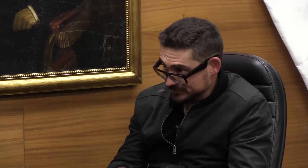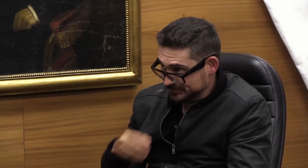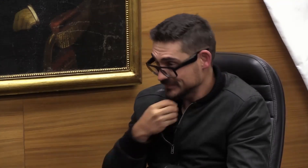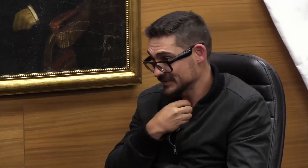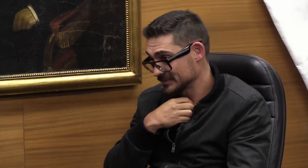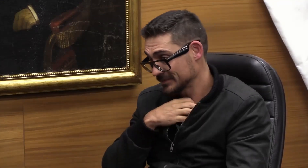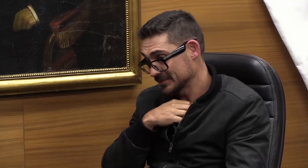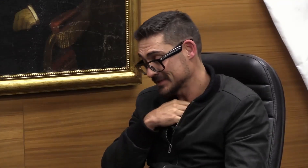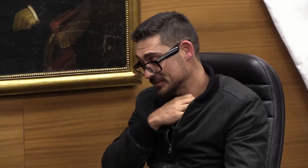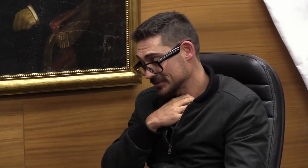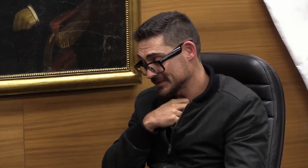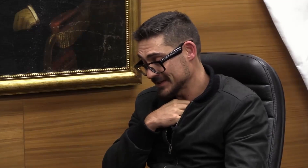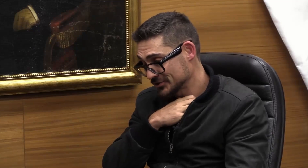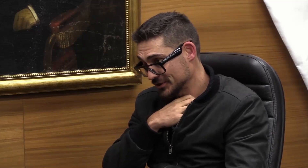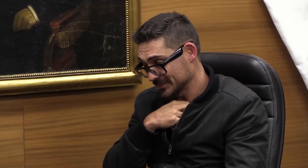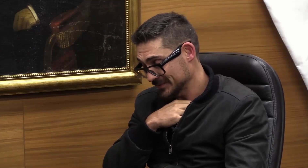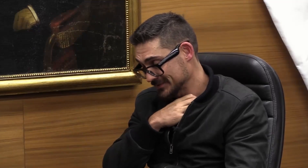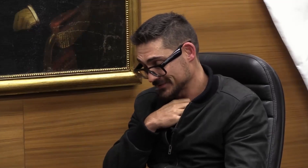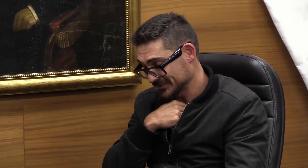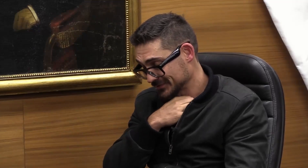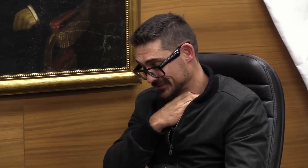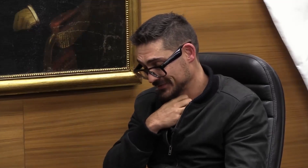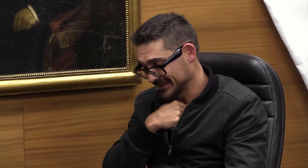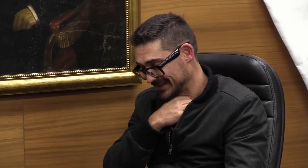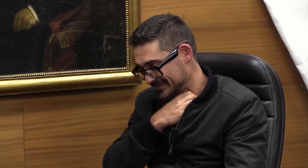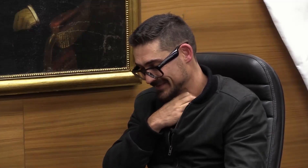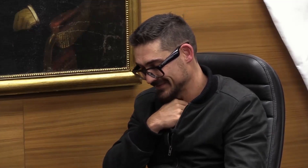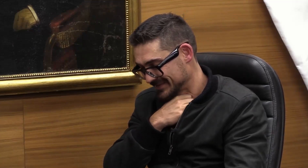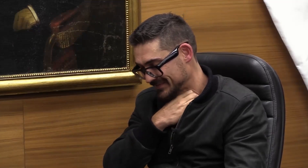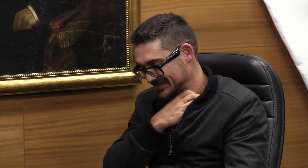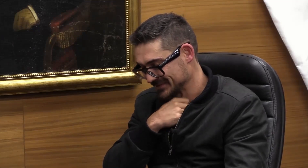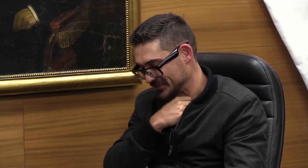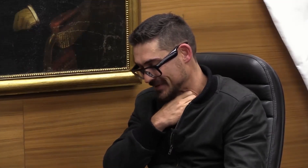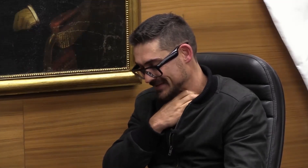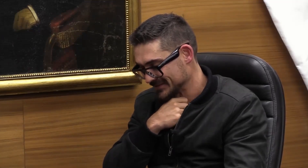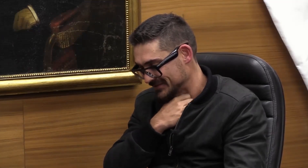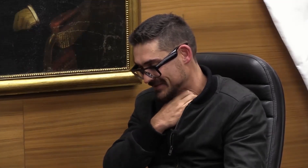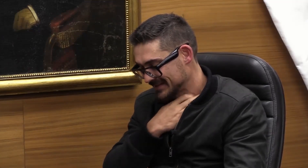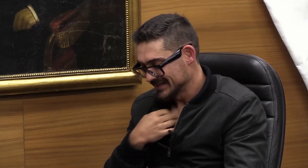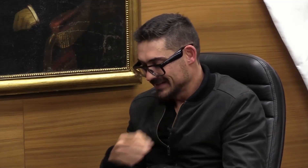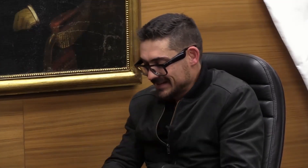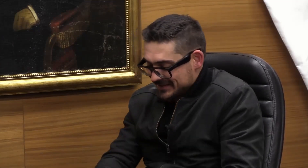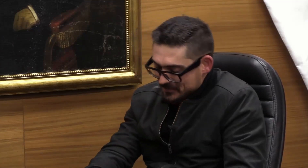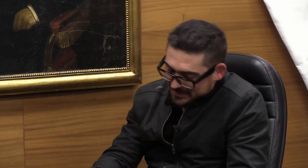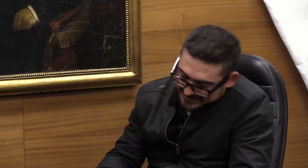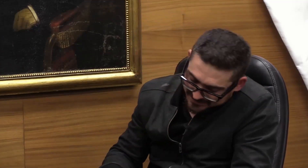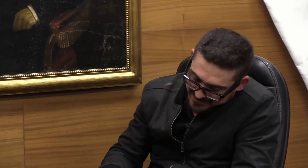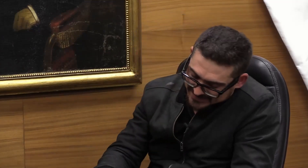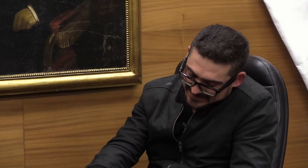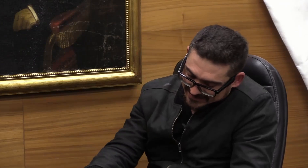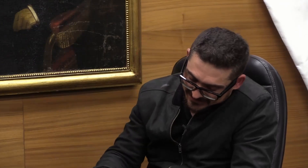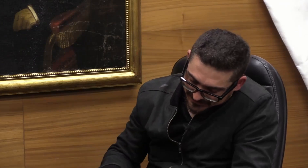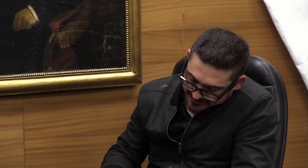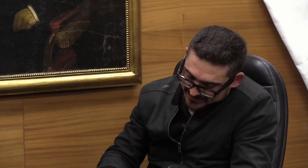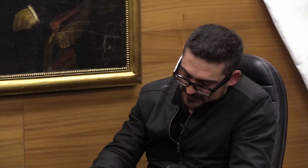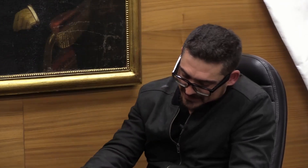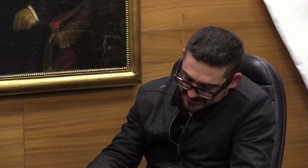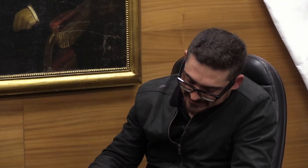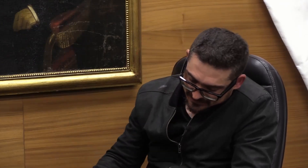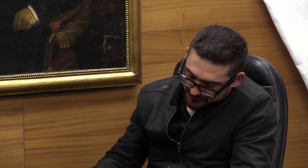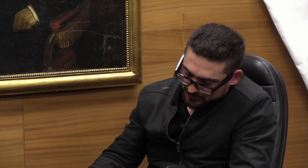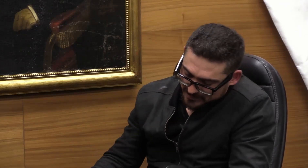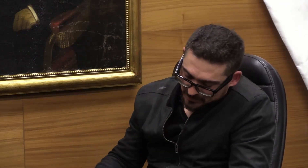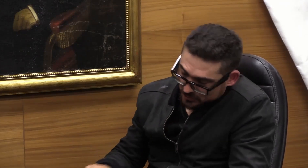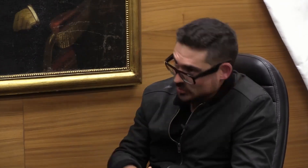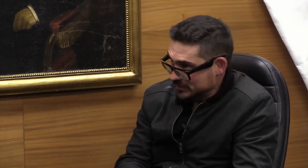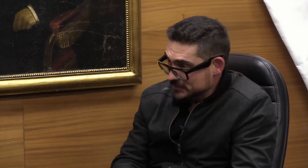urbanismo, con excepción de si eres China, pero eso es otro tema, ¿no? Del proceso de urbanización de un país asiático donde hay ciudades que